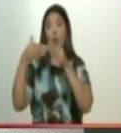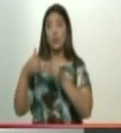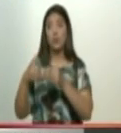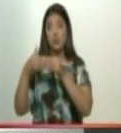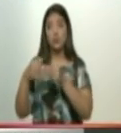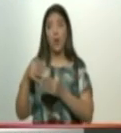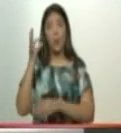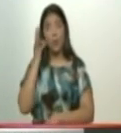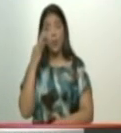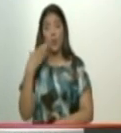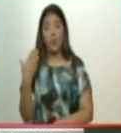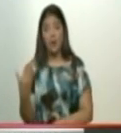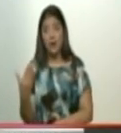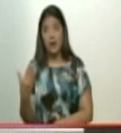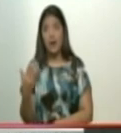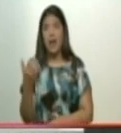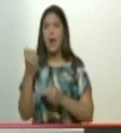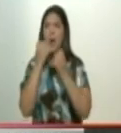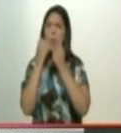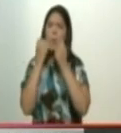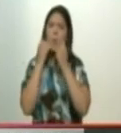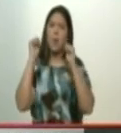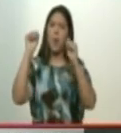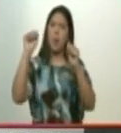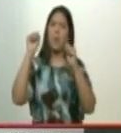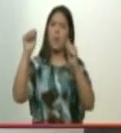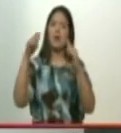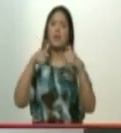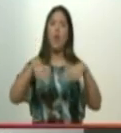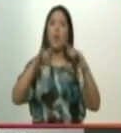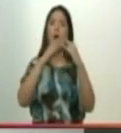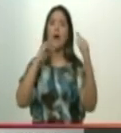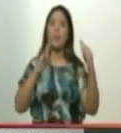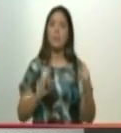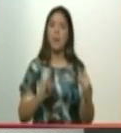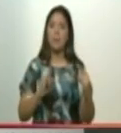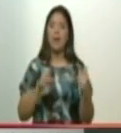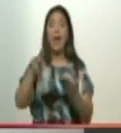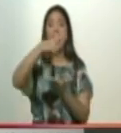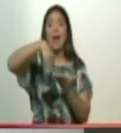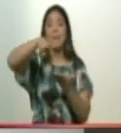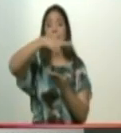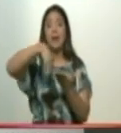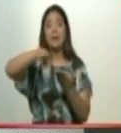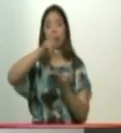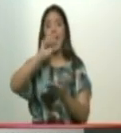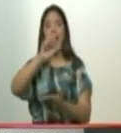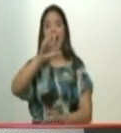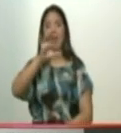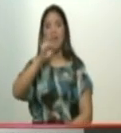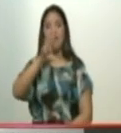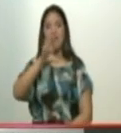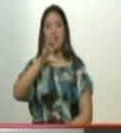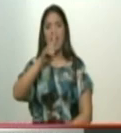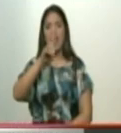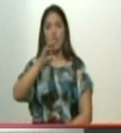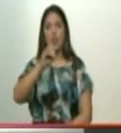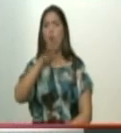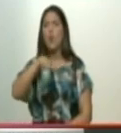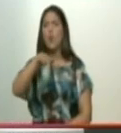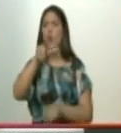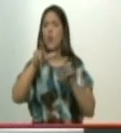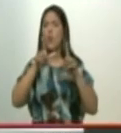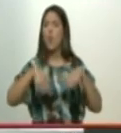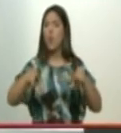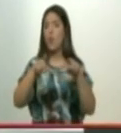mientras hacían protestas en el campamento de la Plaza Alfredo Sadel, ubicado en un